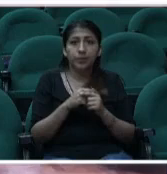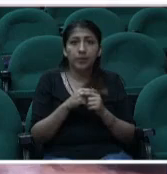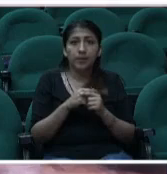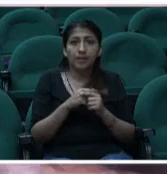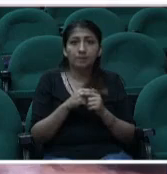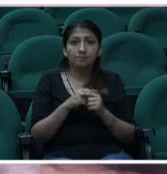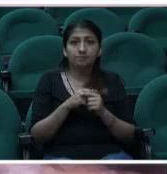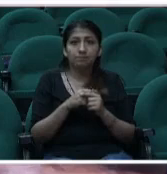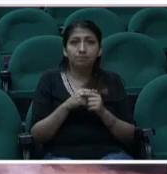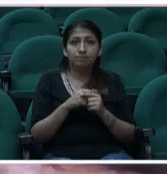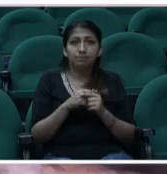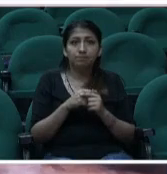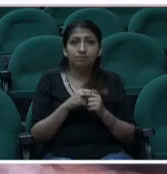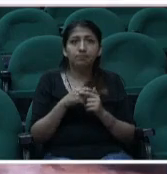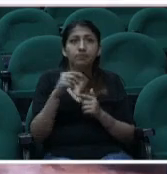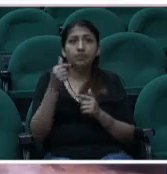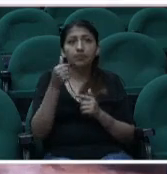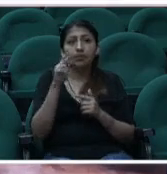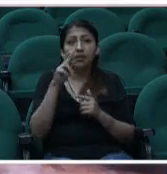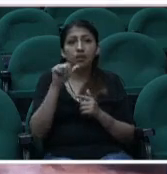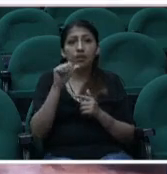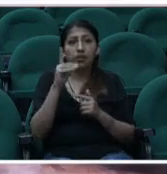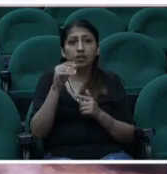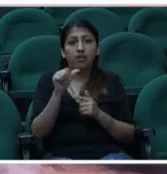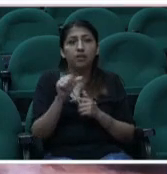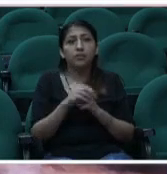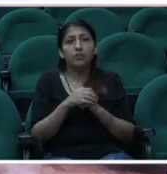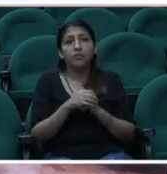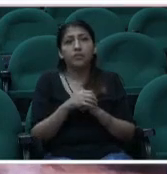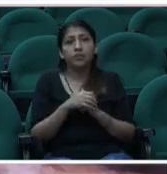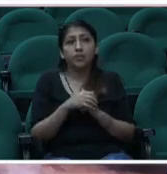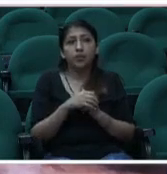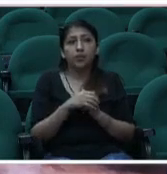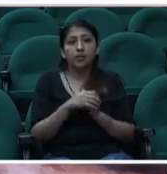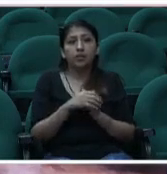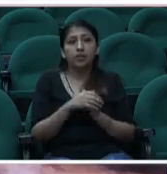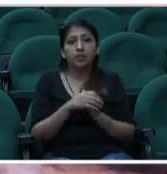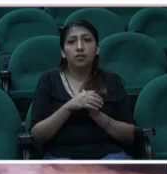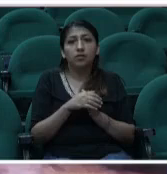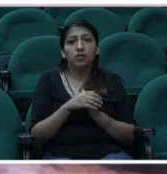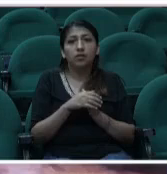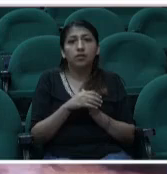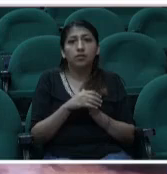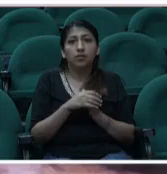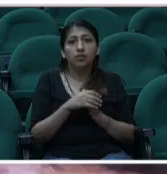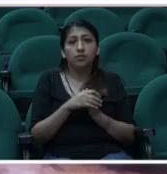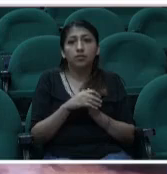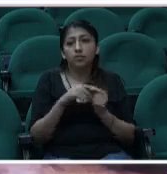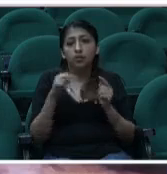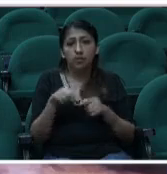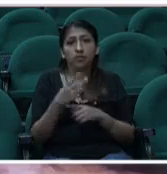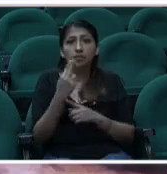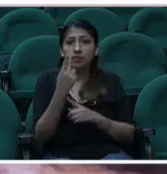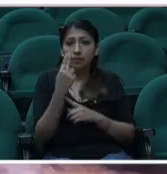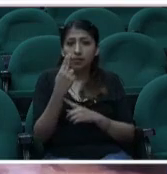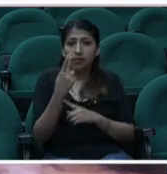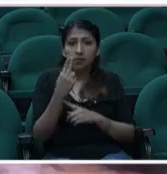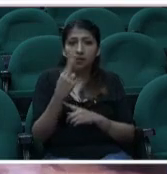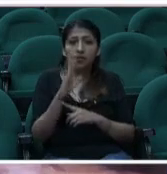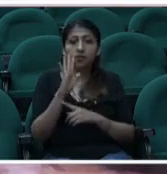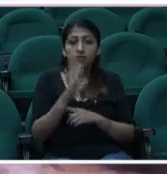apellido sí granda entonces esa será la pareja de